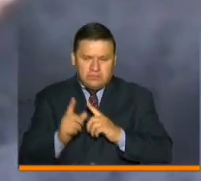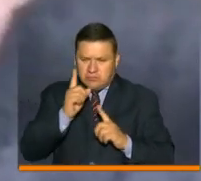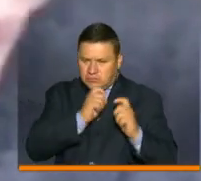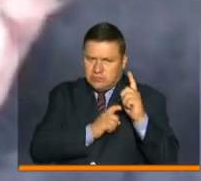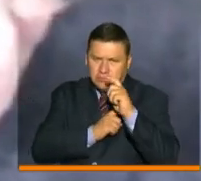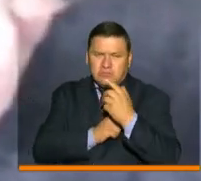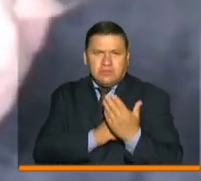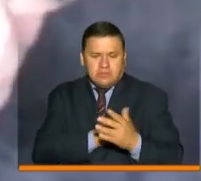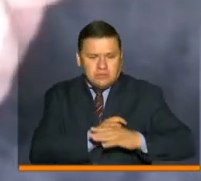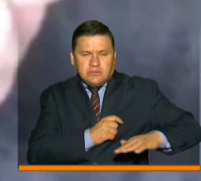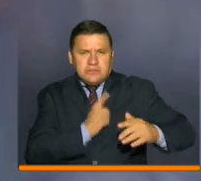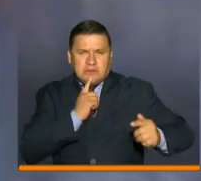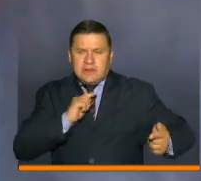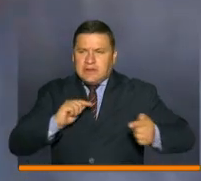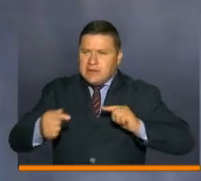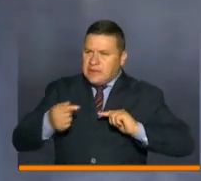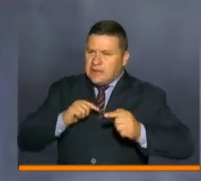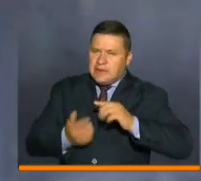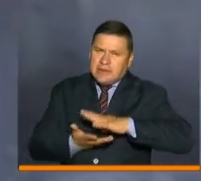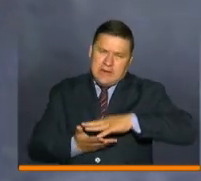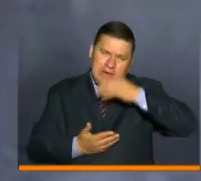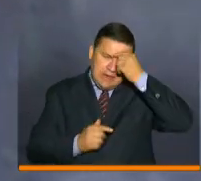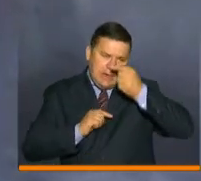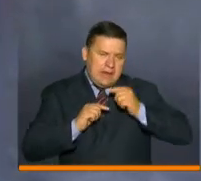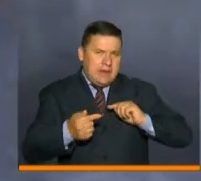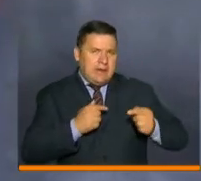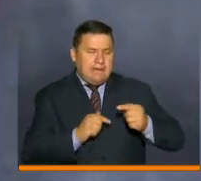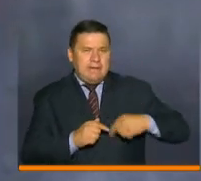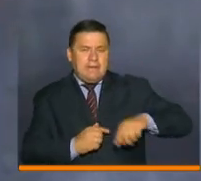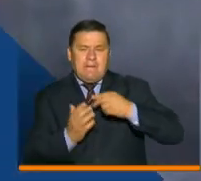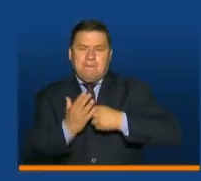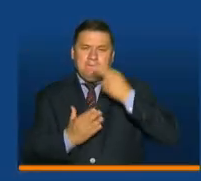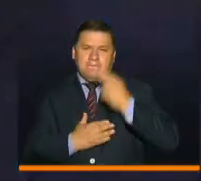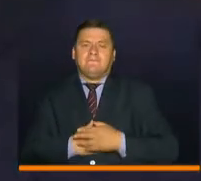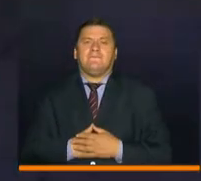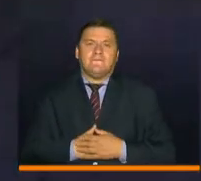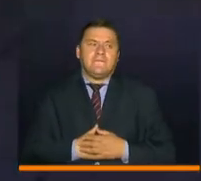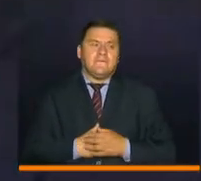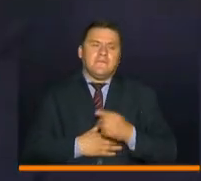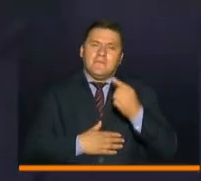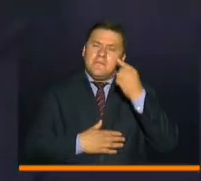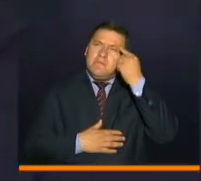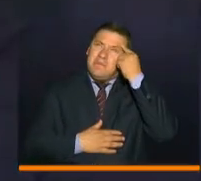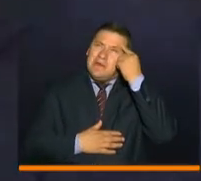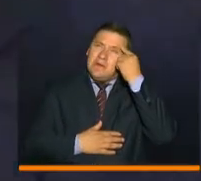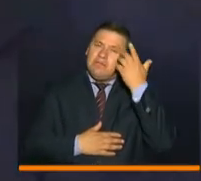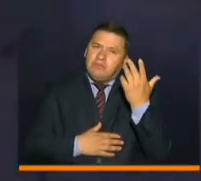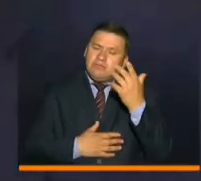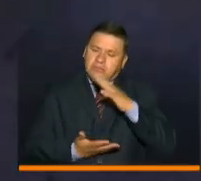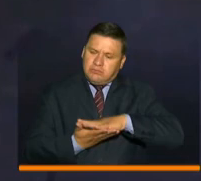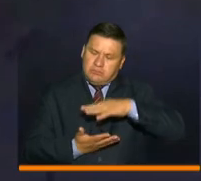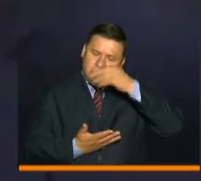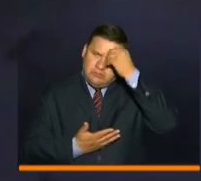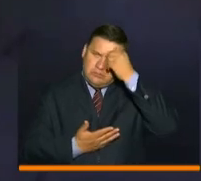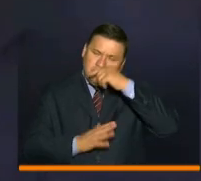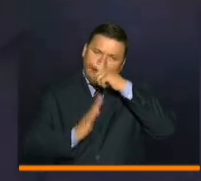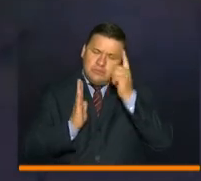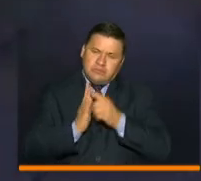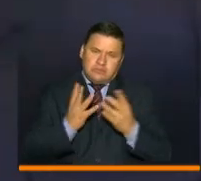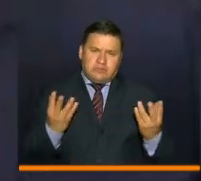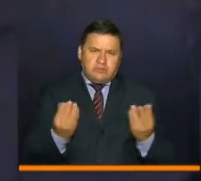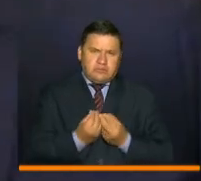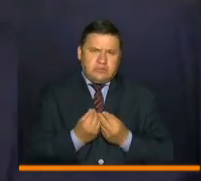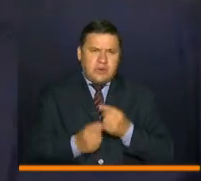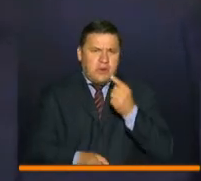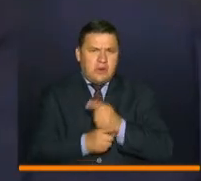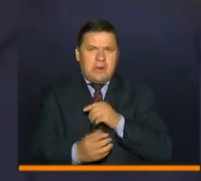análisis y en discusión, un aprendizaje mediante proyectos. Hay que pensar en el aprendizaje blended, mixto entre